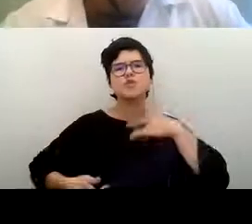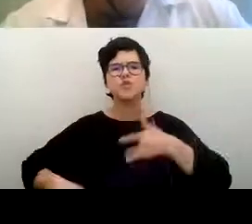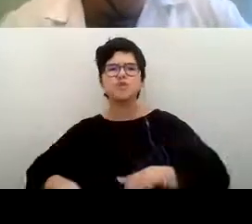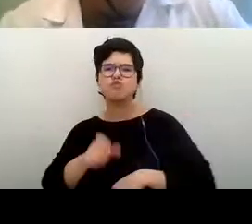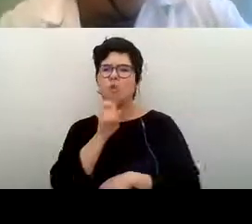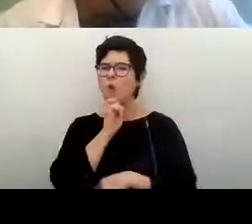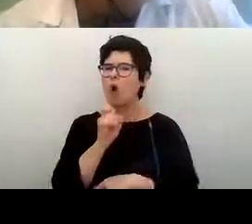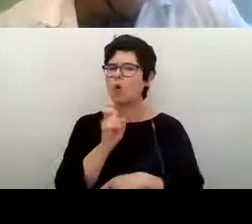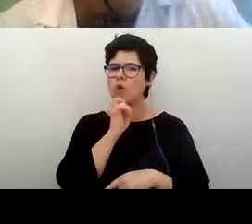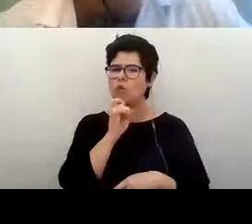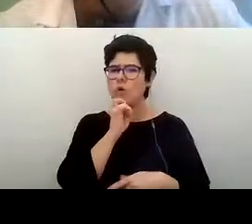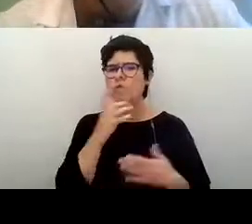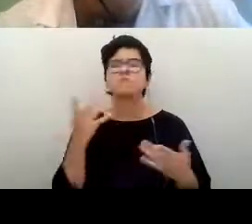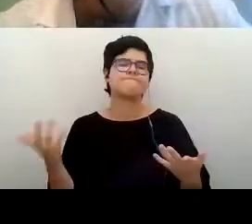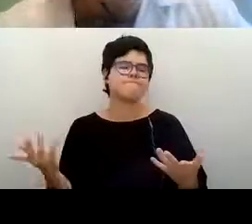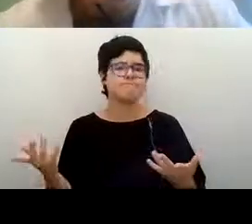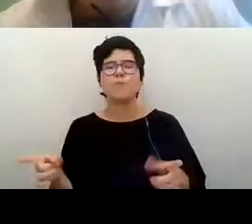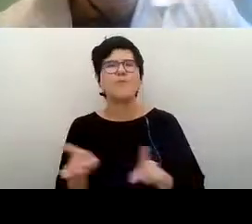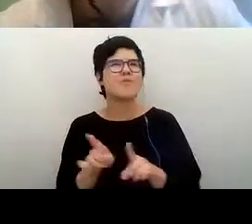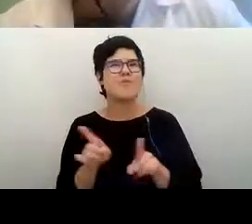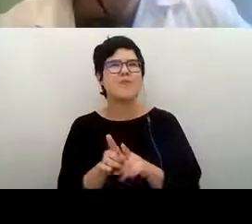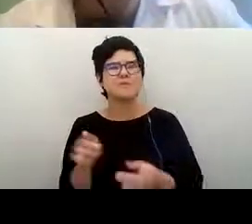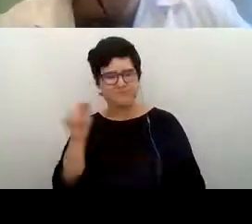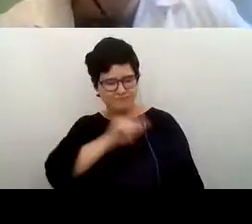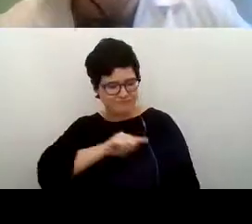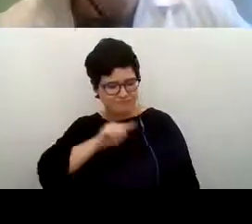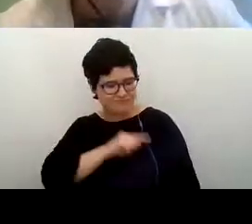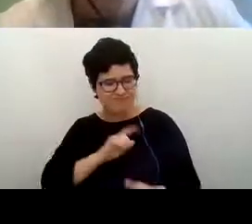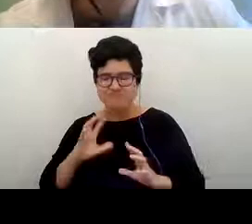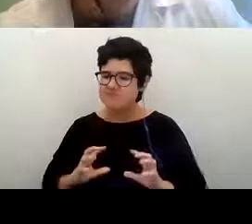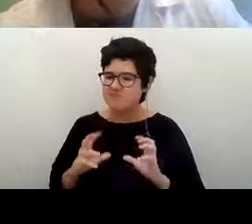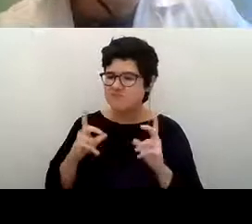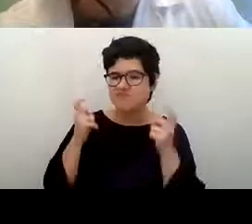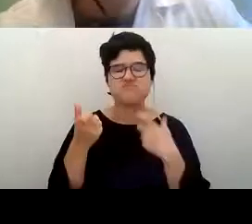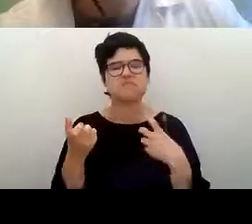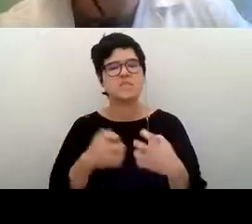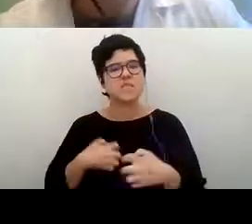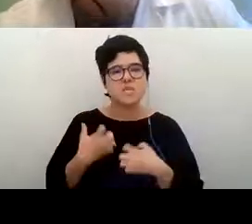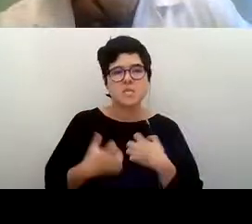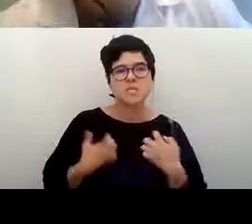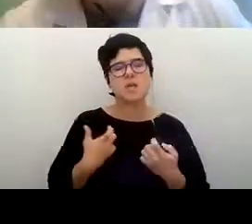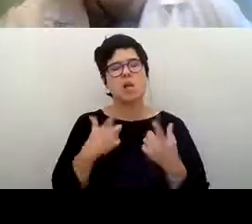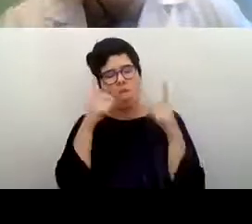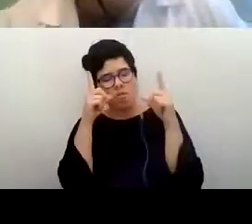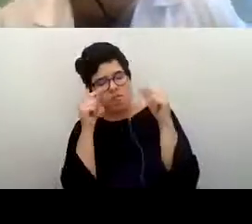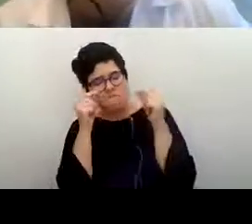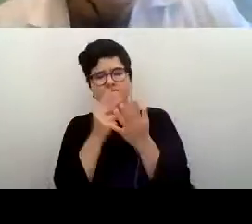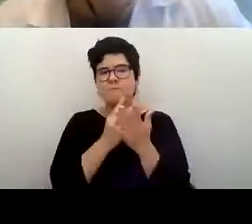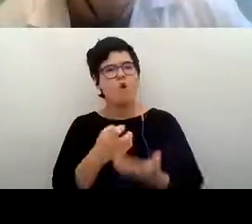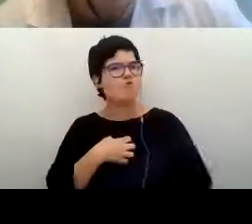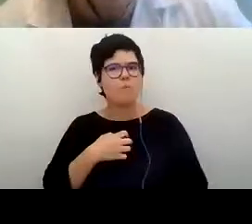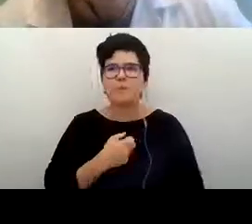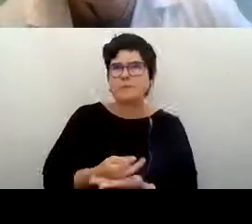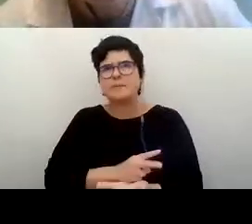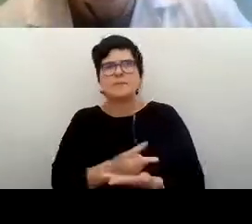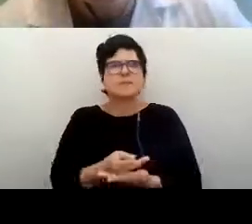más un estado anímico alterado, una irritabilidad, un insomnio, lo veremos también a